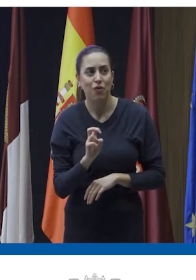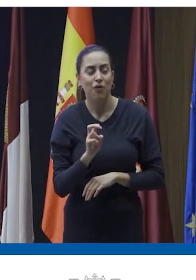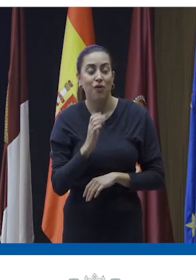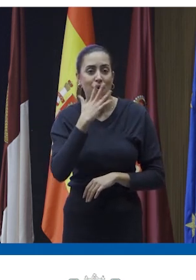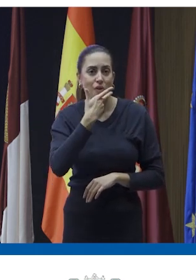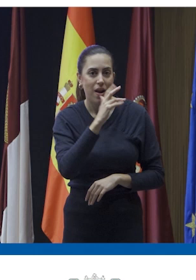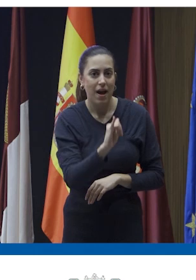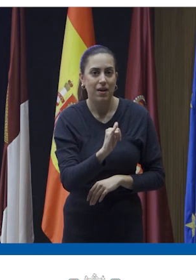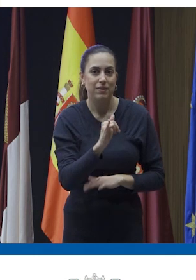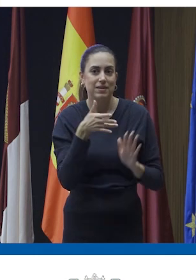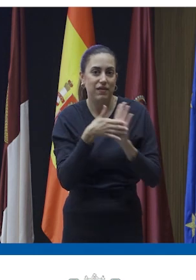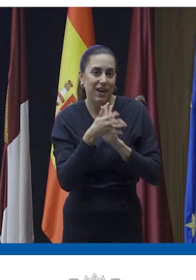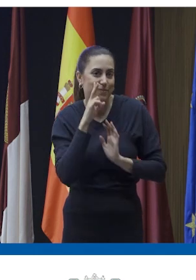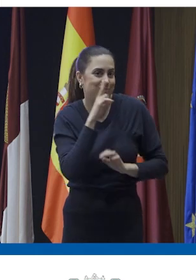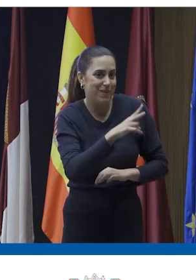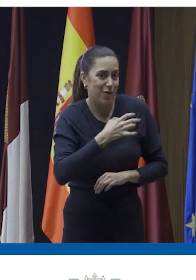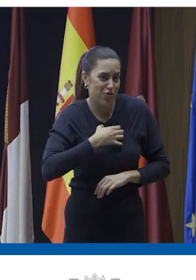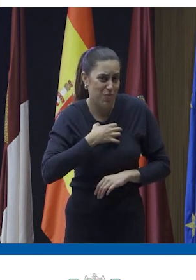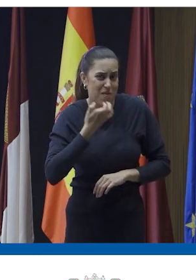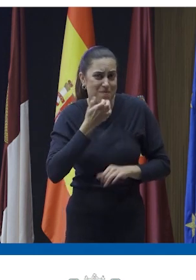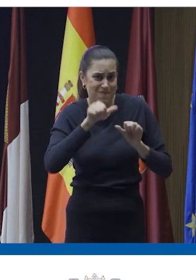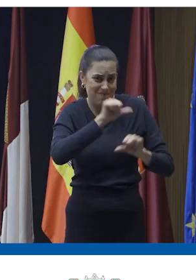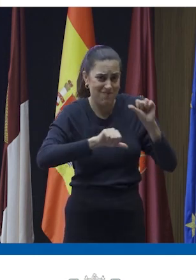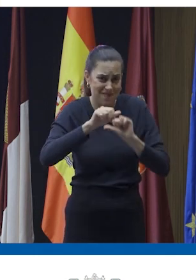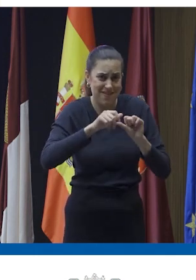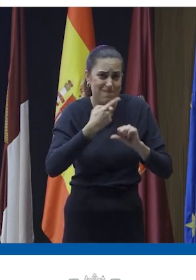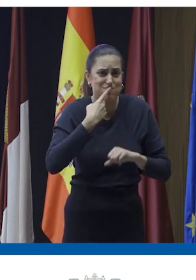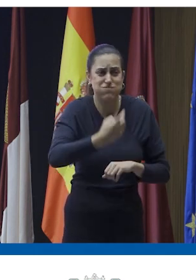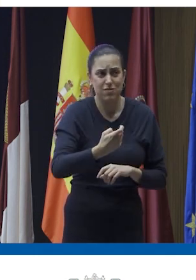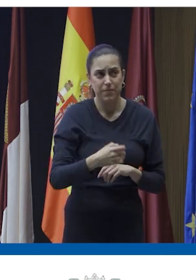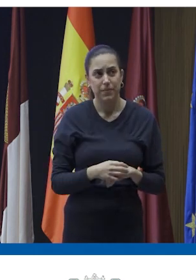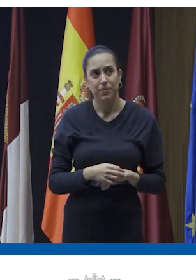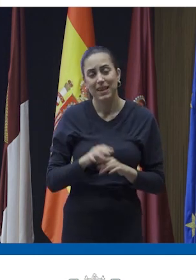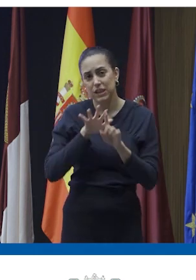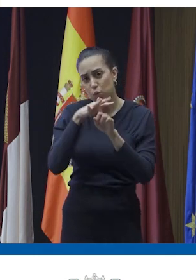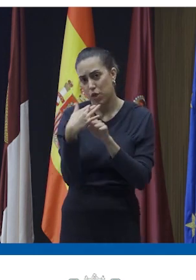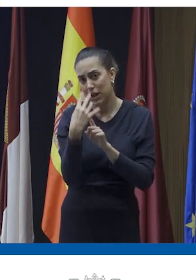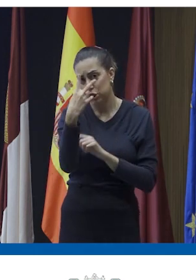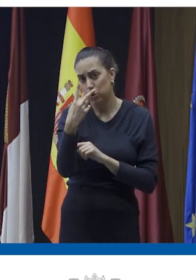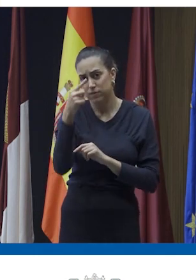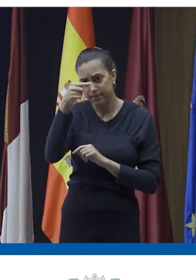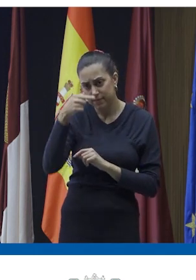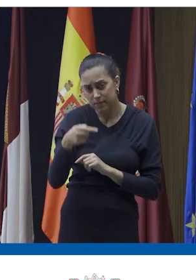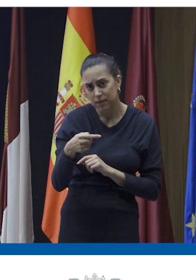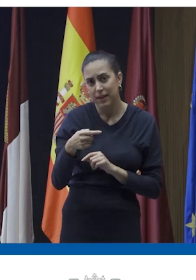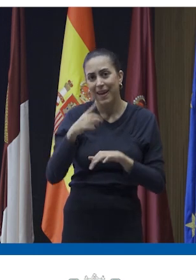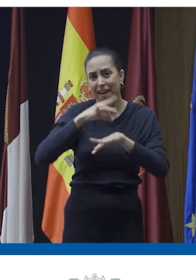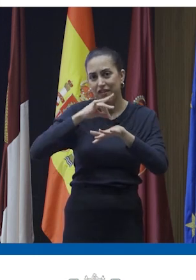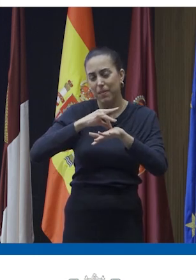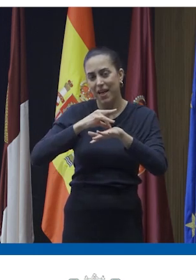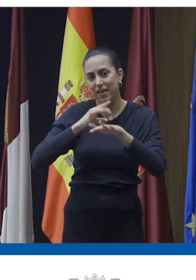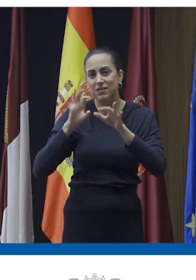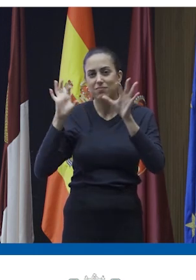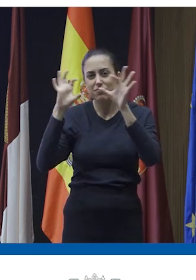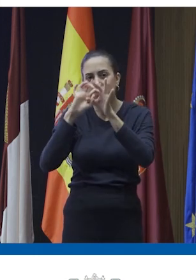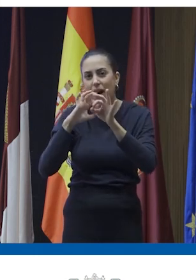impiden realizar la catarata y complican la cirugía. Y bueno, pues estos son 2 casos para que veáis que hay enfermedades asociadas a las cataratas de